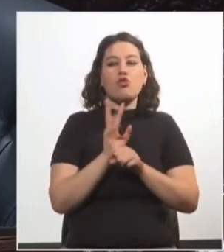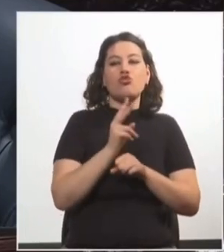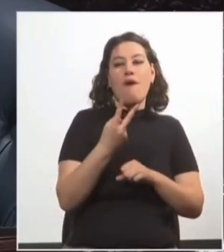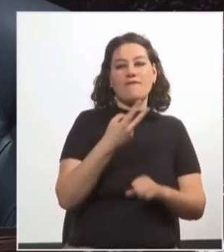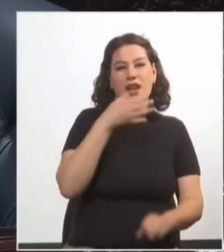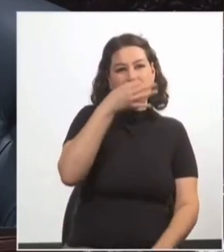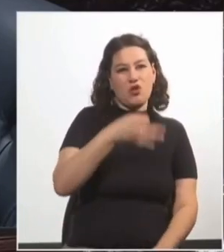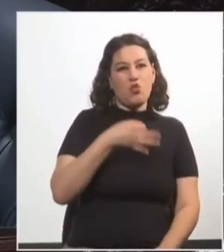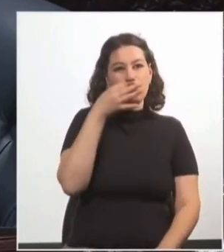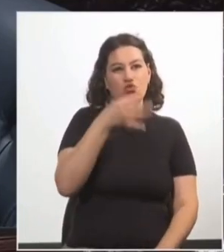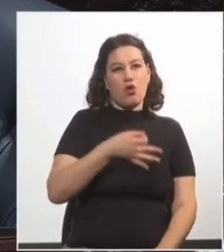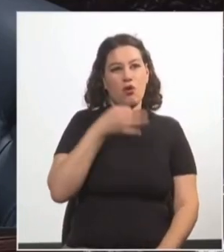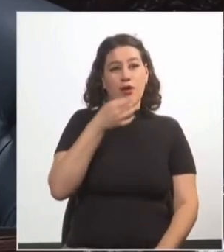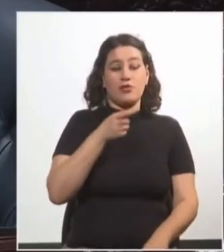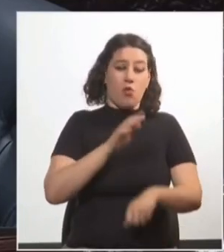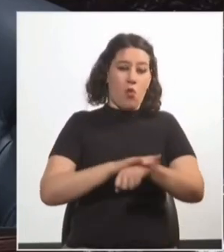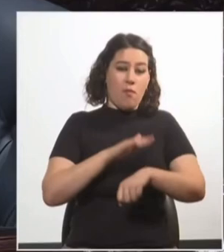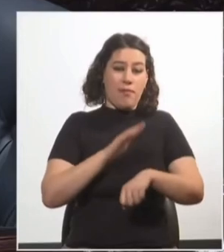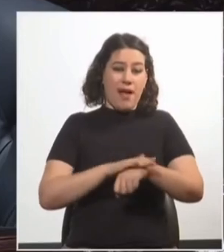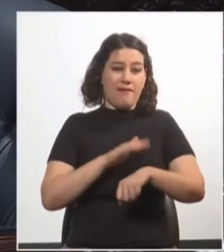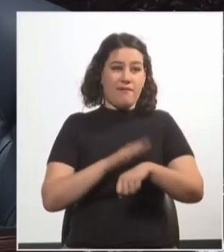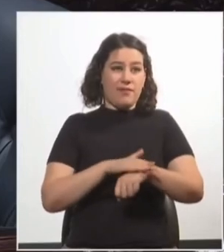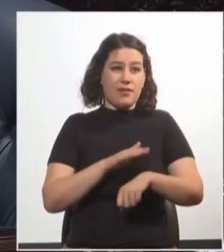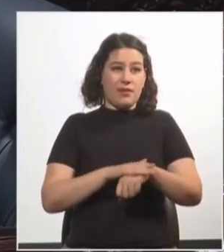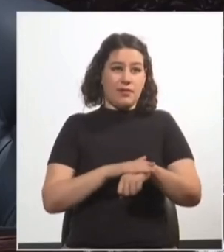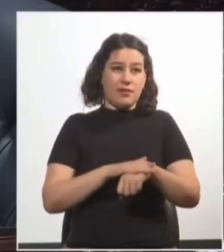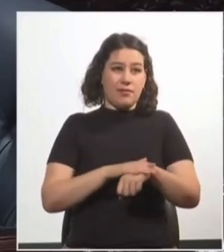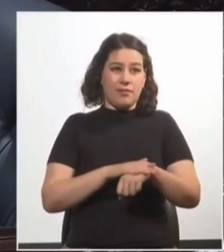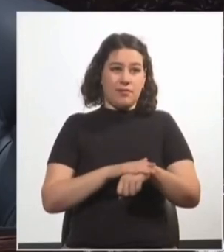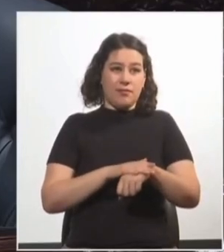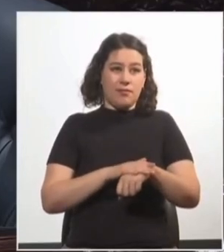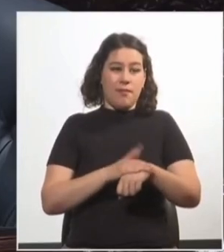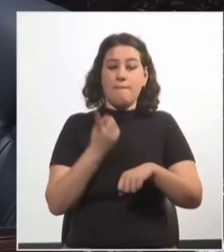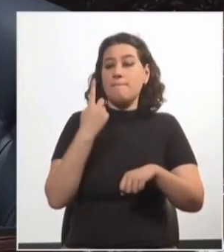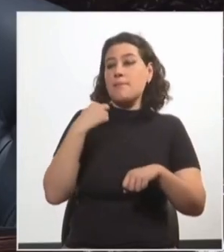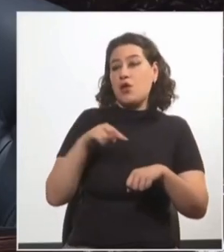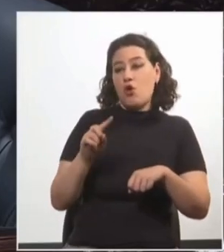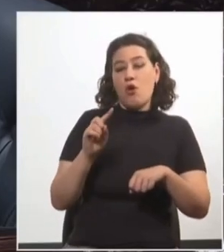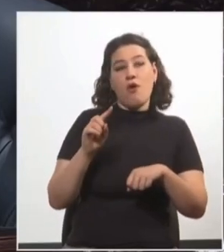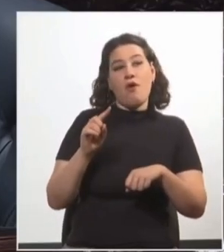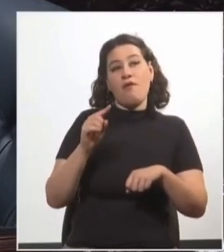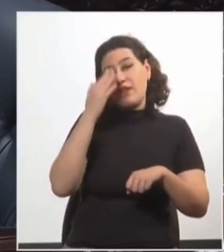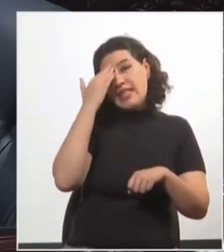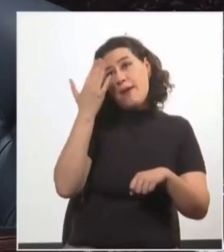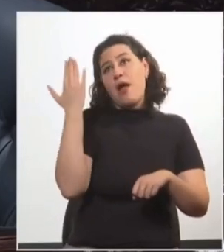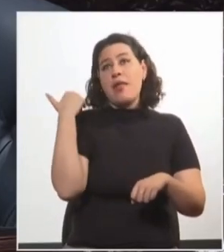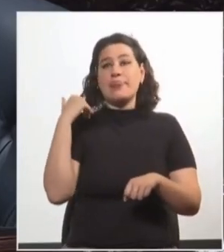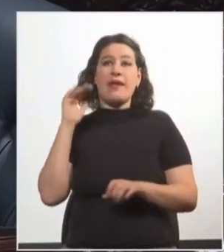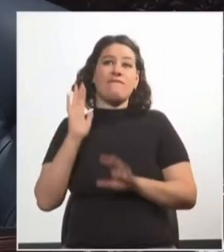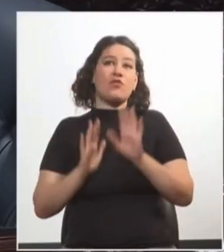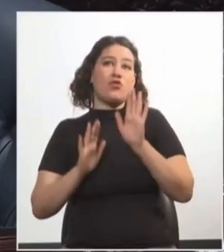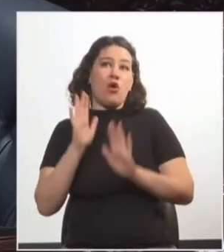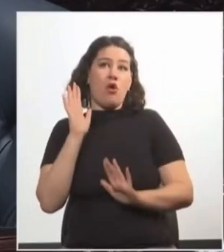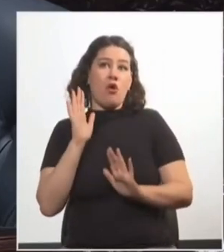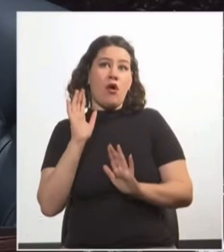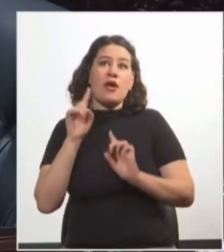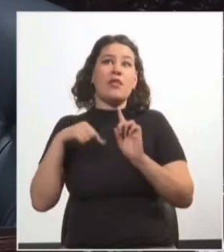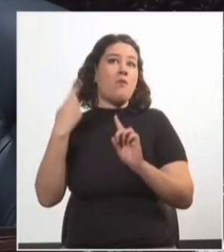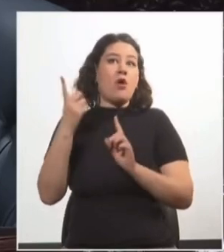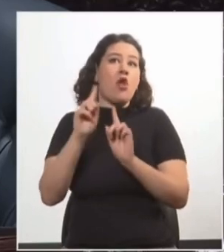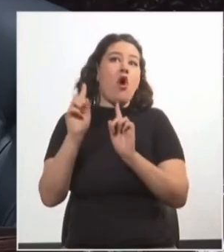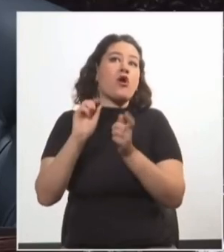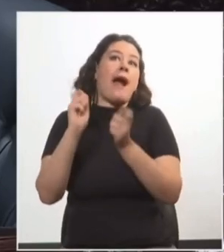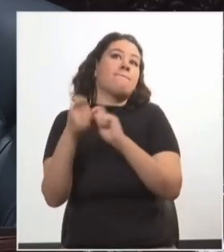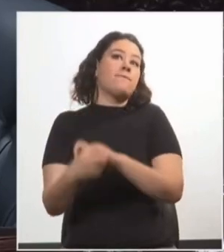lo culpable de la situación crítica, pero la oposición en su momento la votó y después no